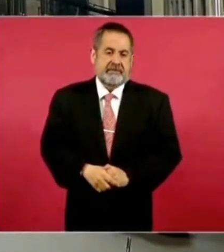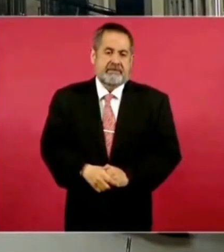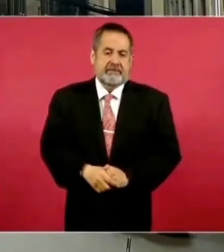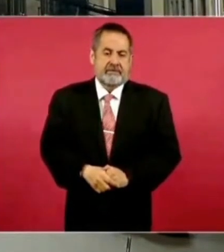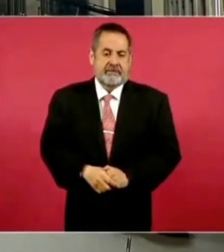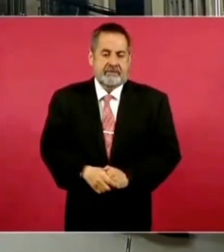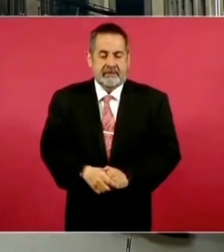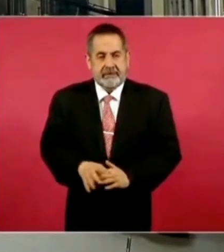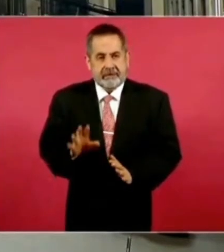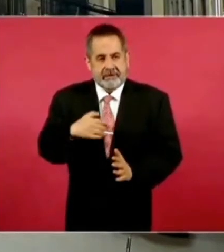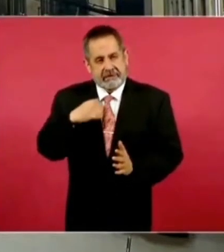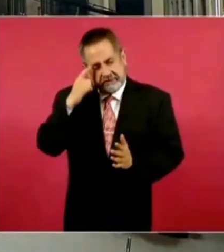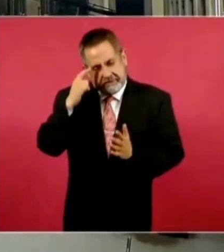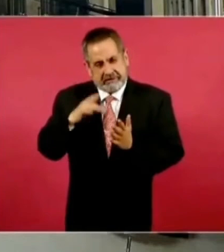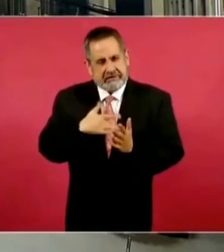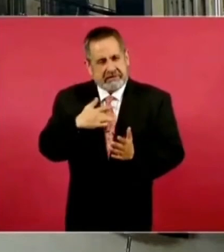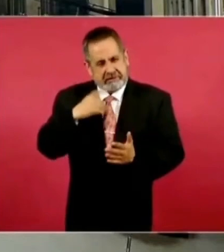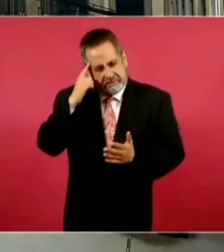creo yo